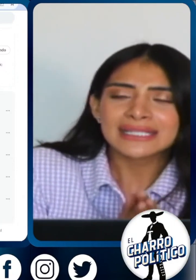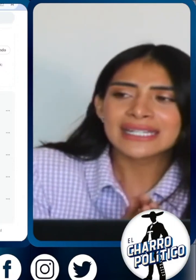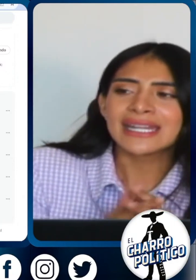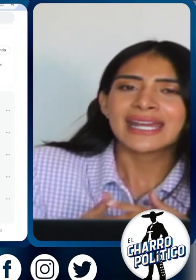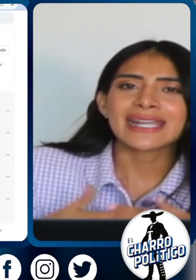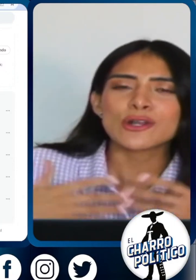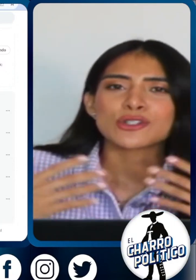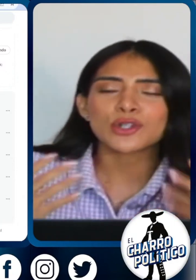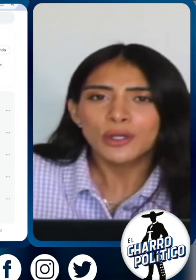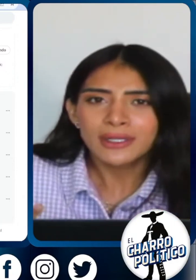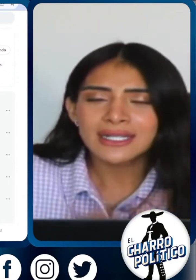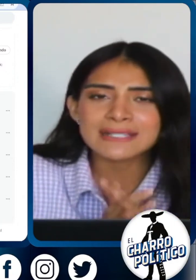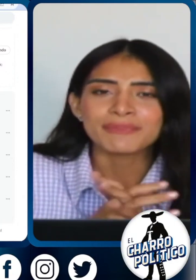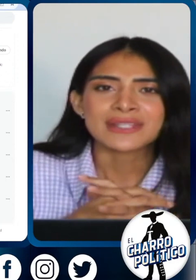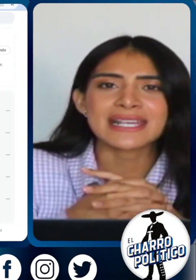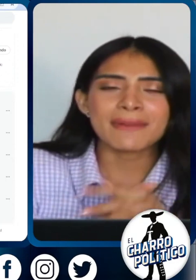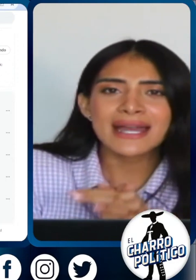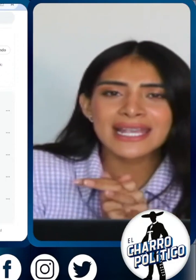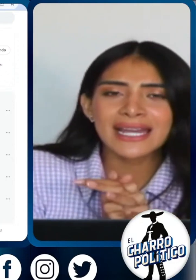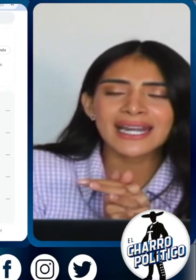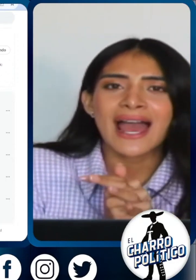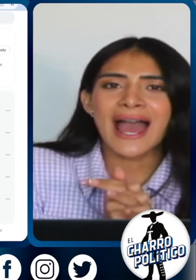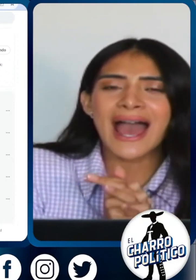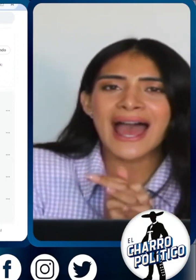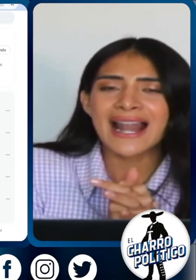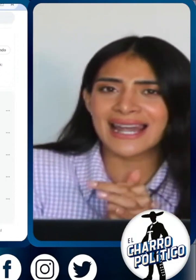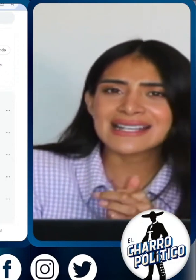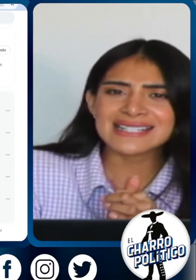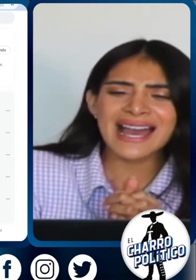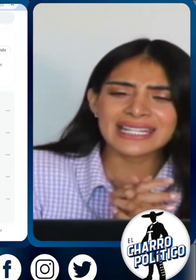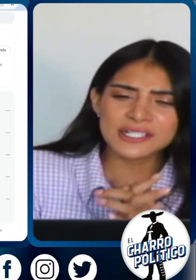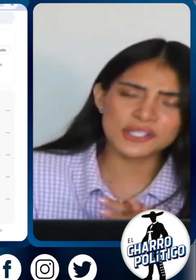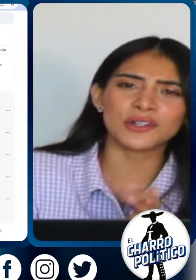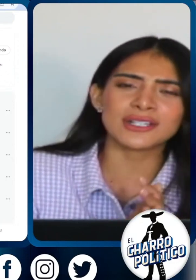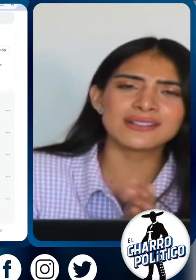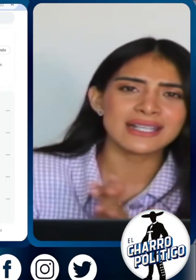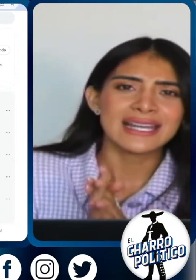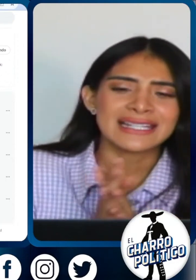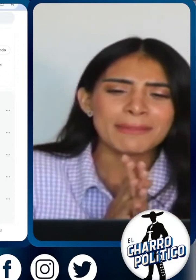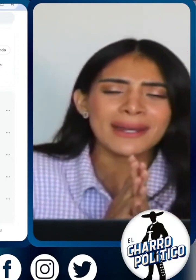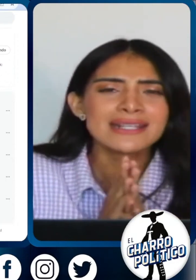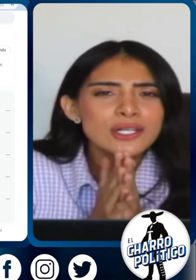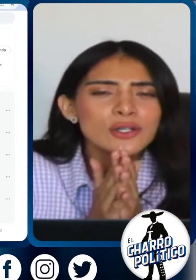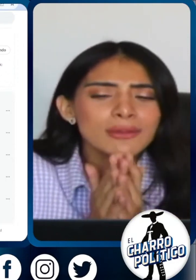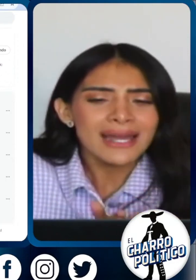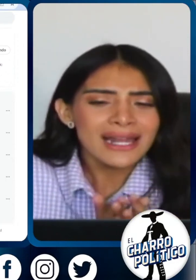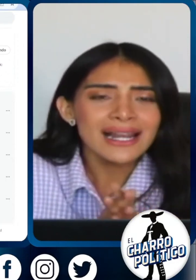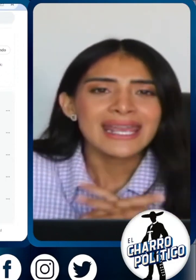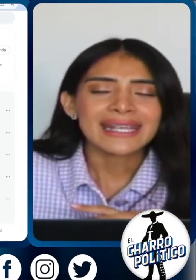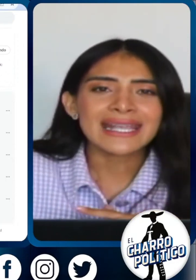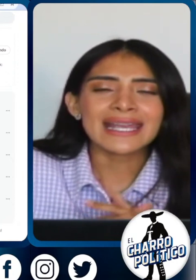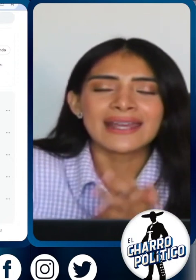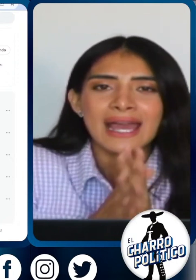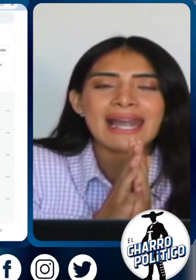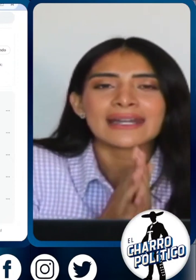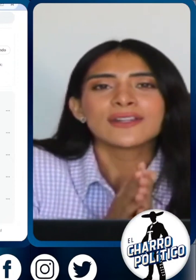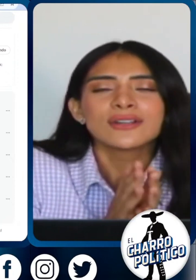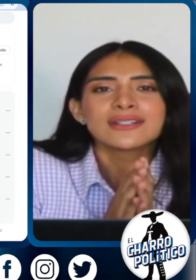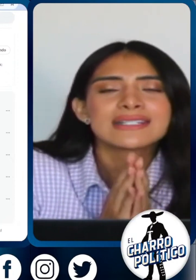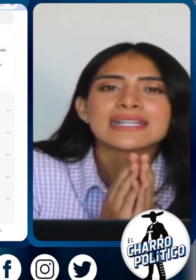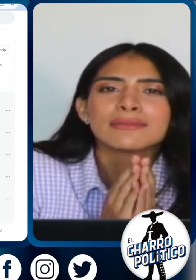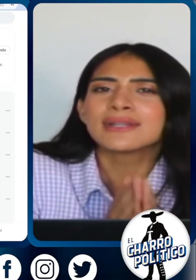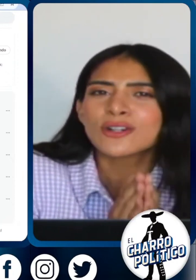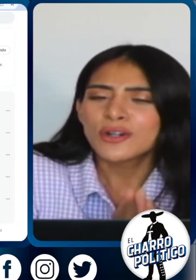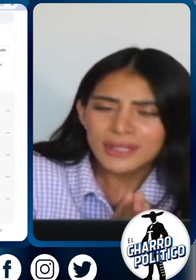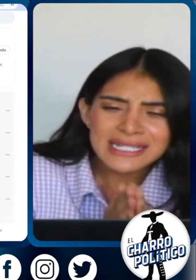permitir que los jóvenes se vayan a las adicciones te parece normal que alrededor